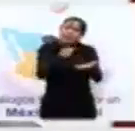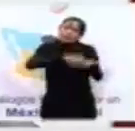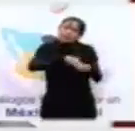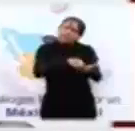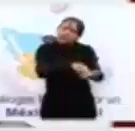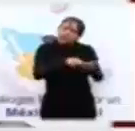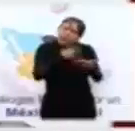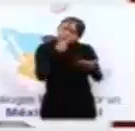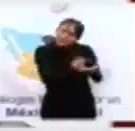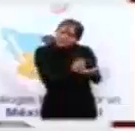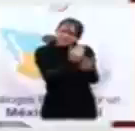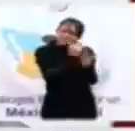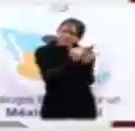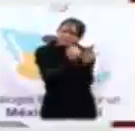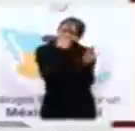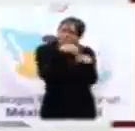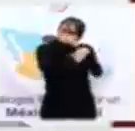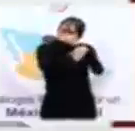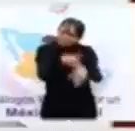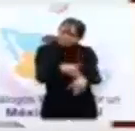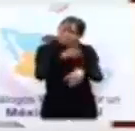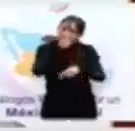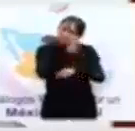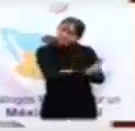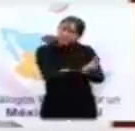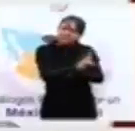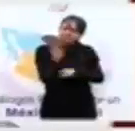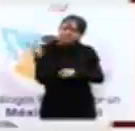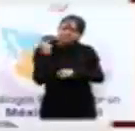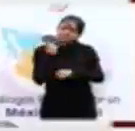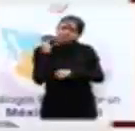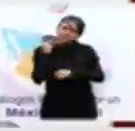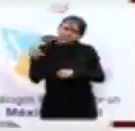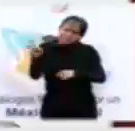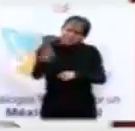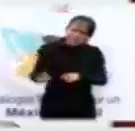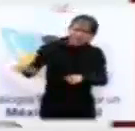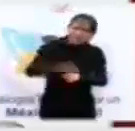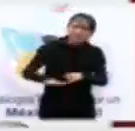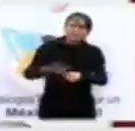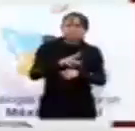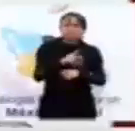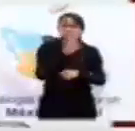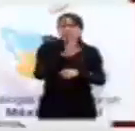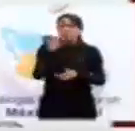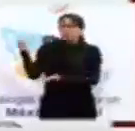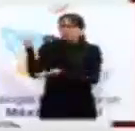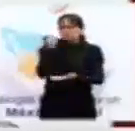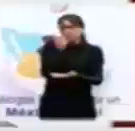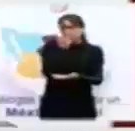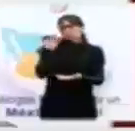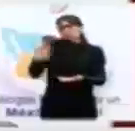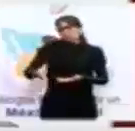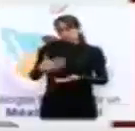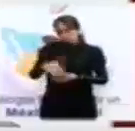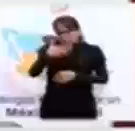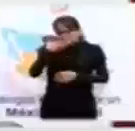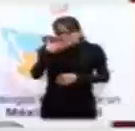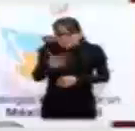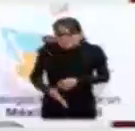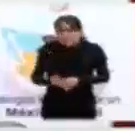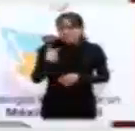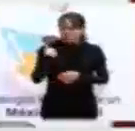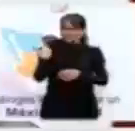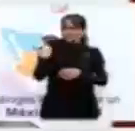tenemos un presupuesto bueno, e incluso pues en estos últimos días el secretario de Agricultura,